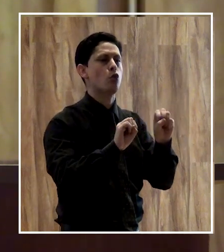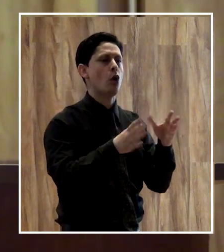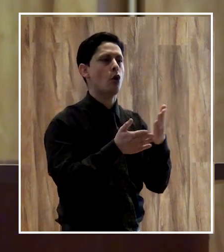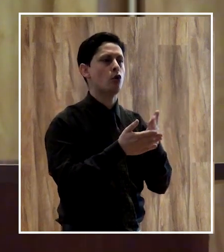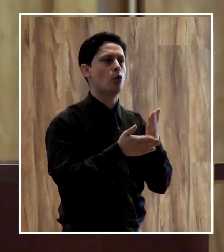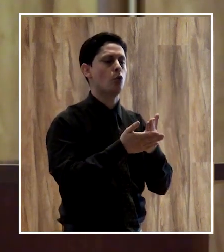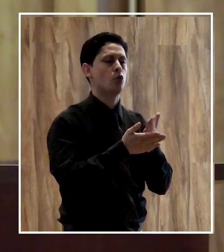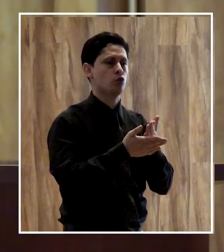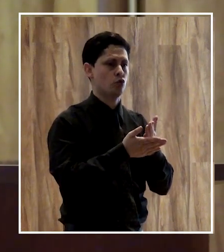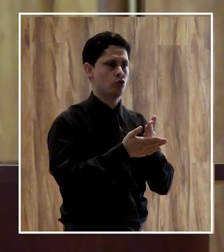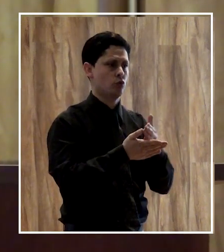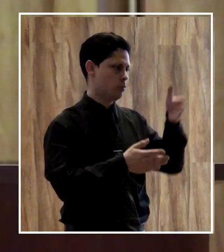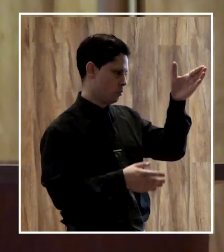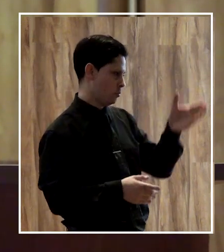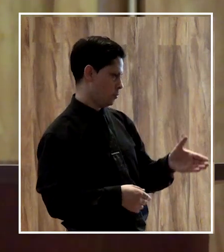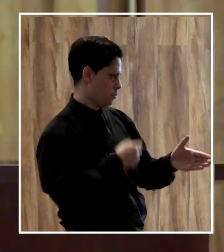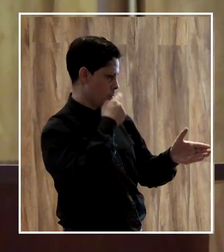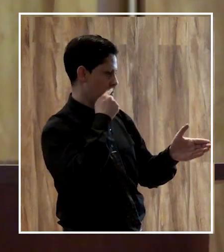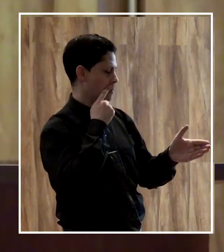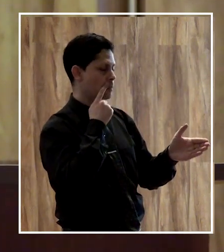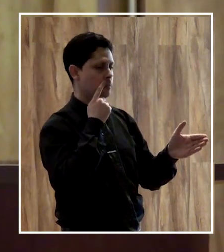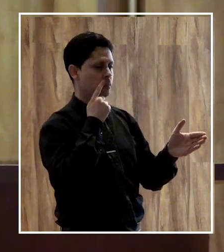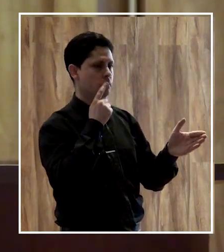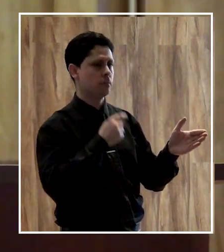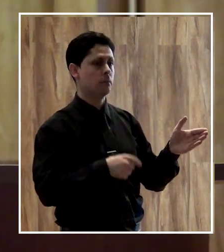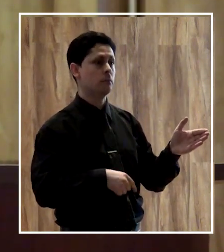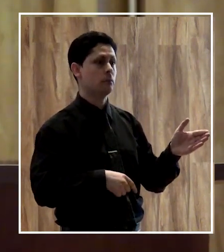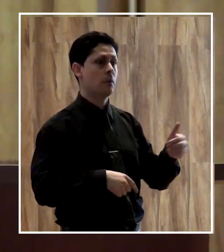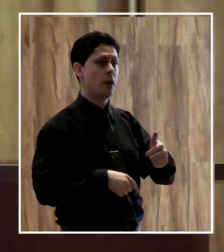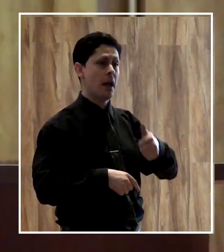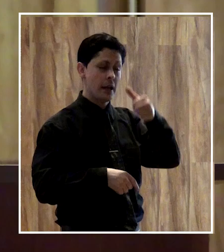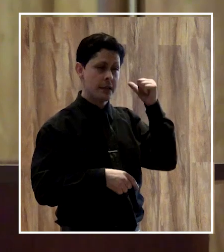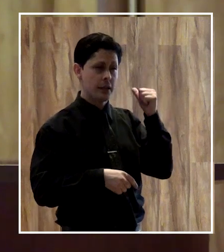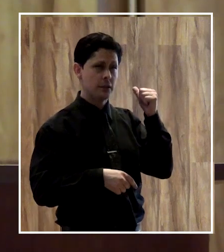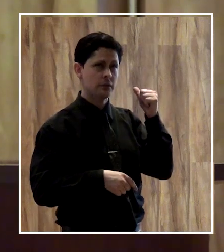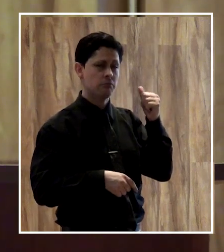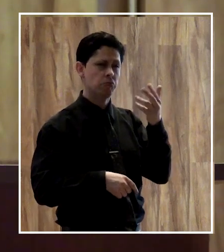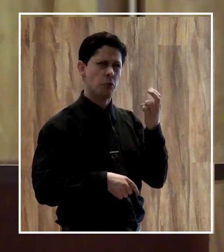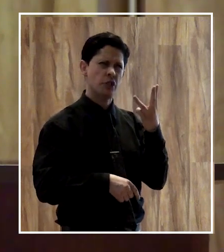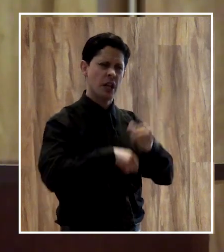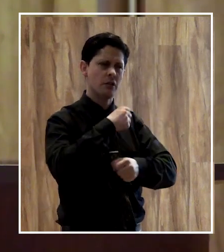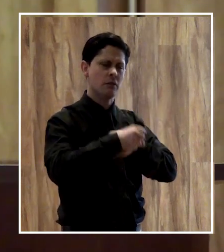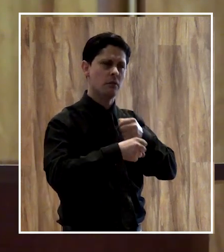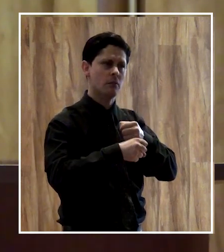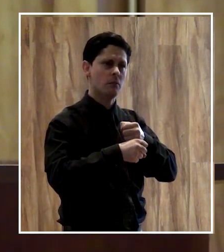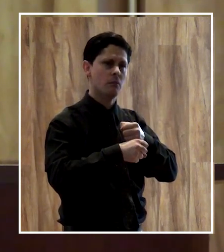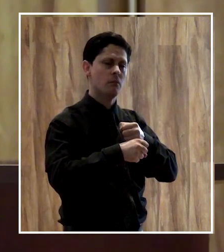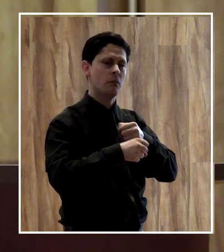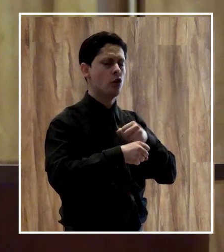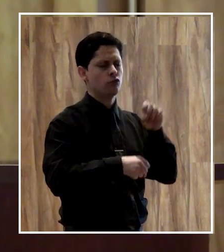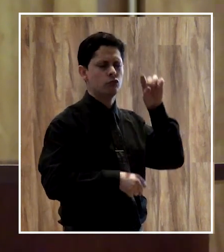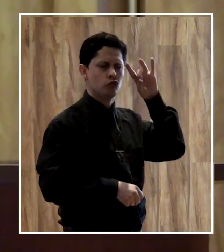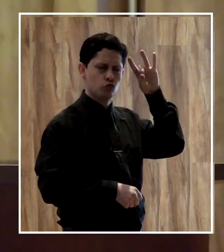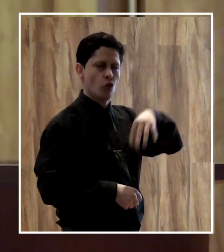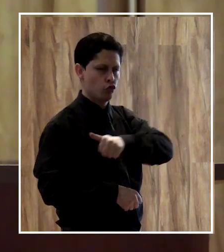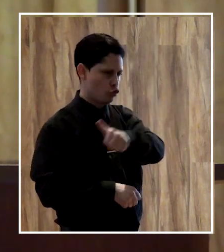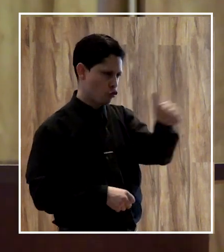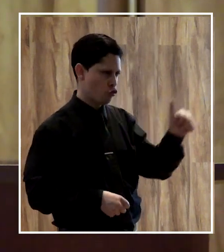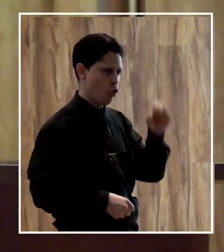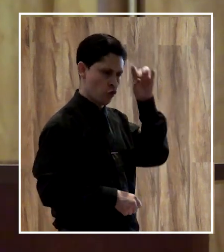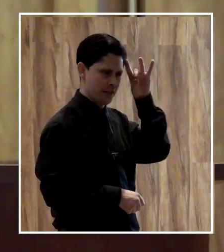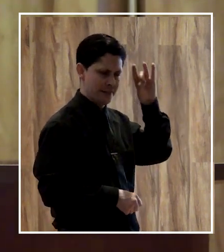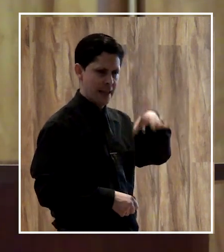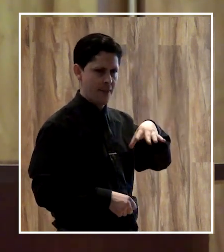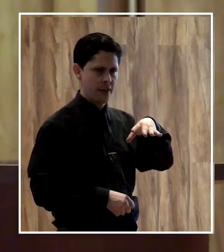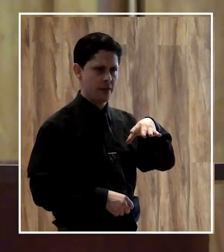Educación Pública. Y me desempeñé allí en esos 3 años. Y todo el mundo